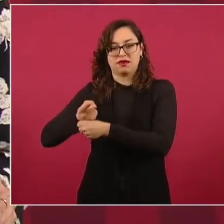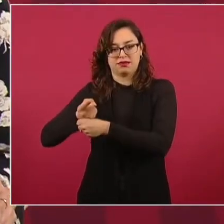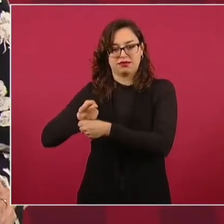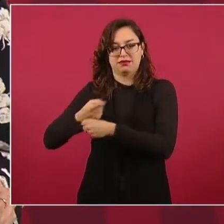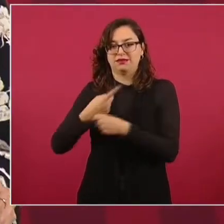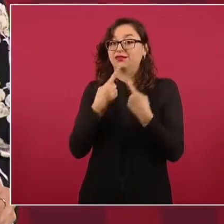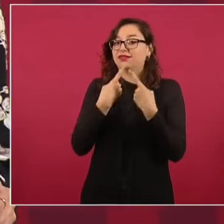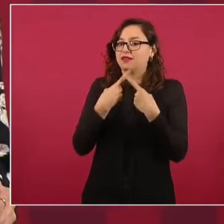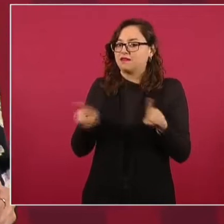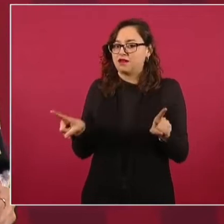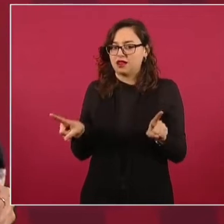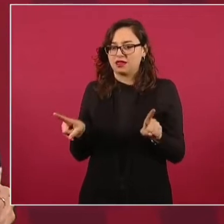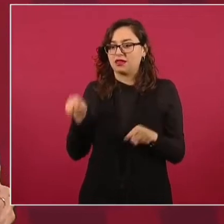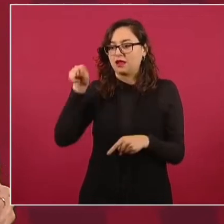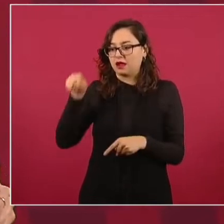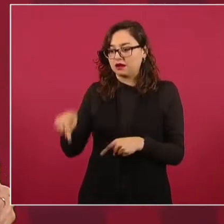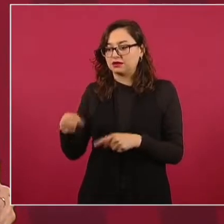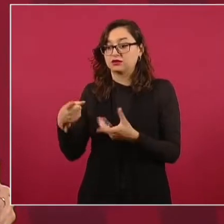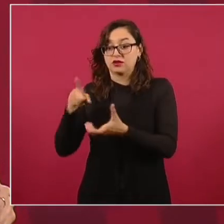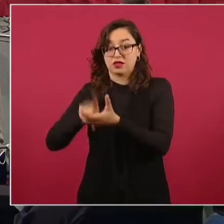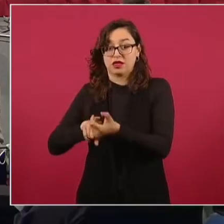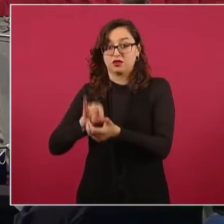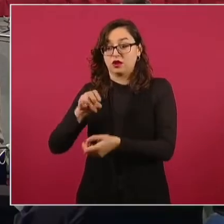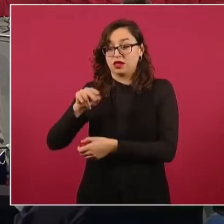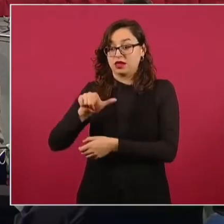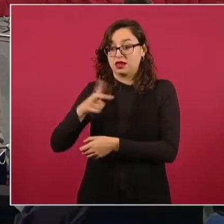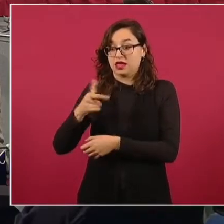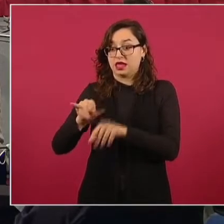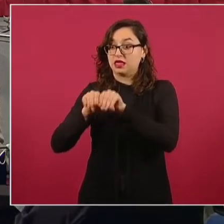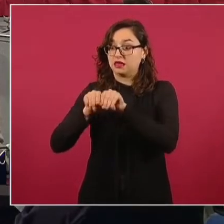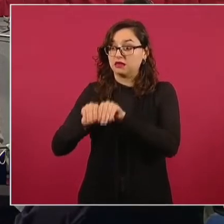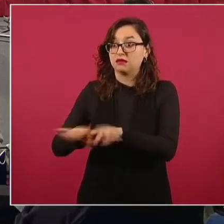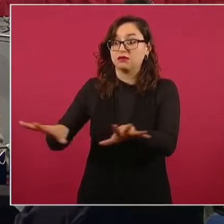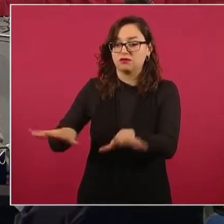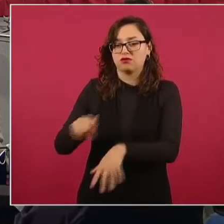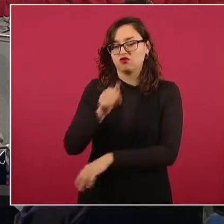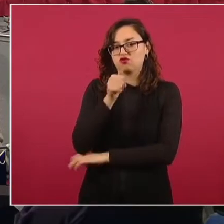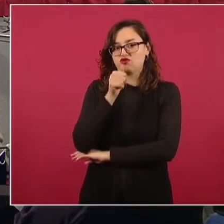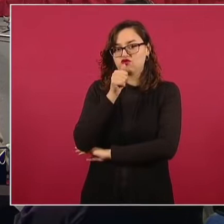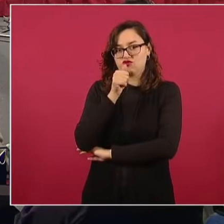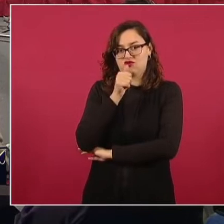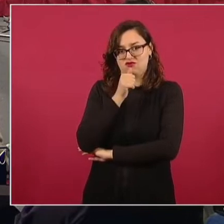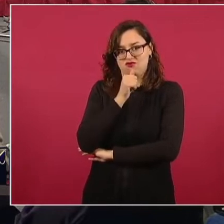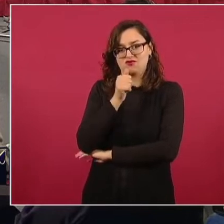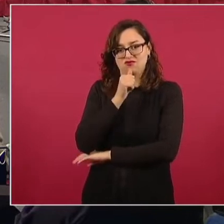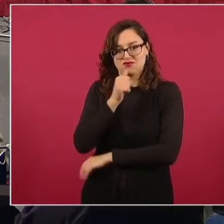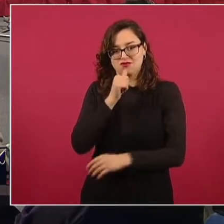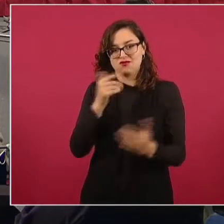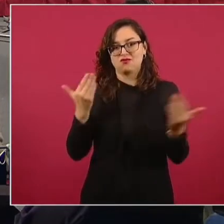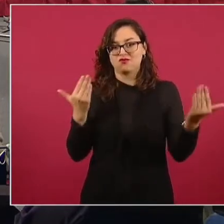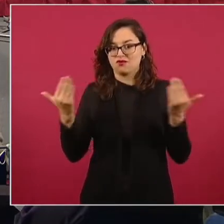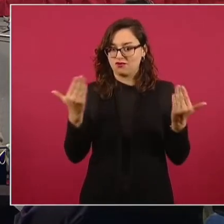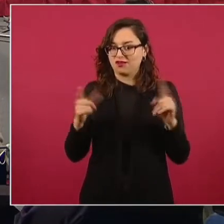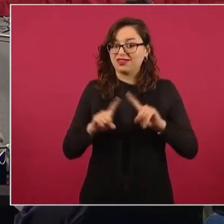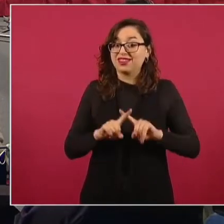del mismo aún no se publicaban las cifras preliminares del INEGI. Es decir,